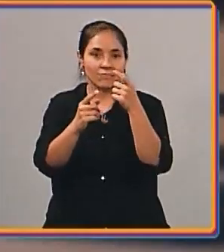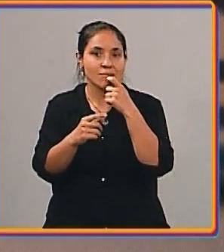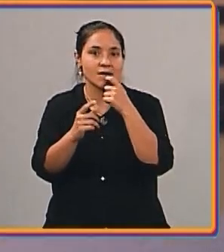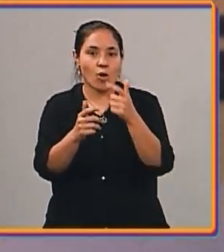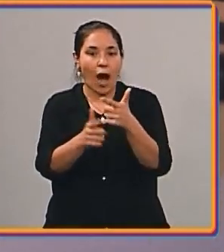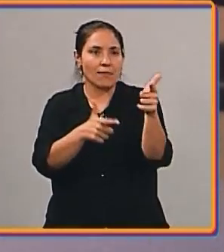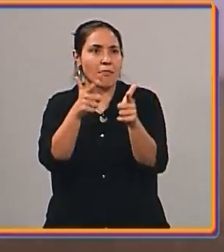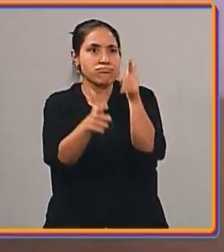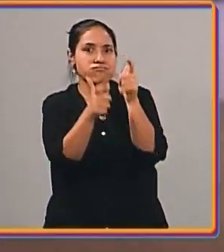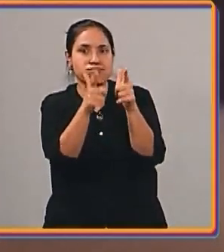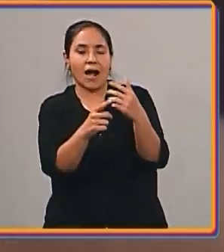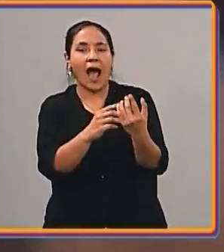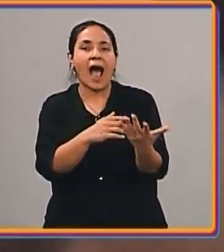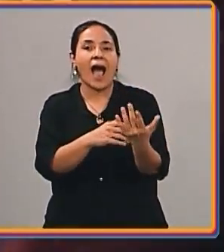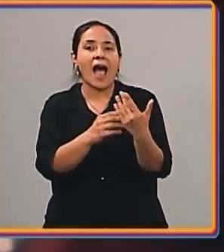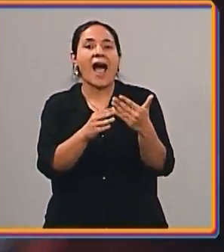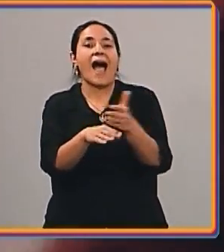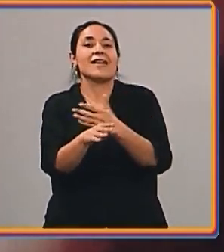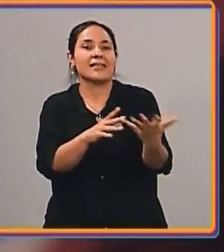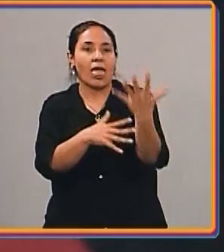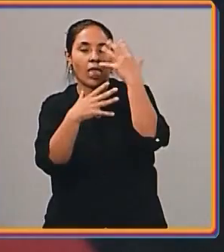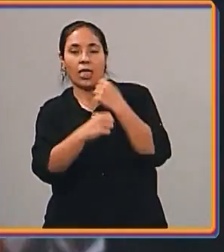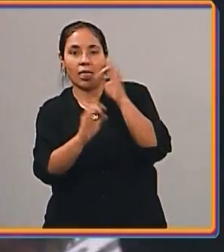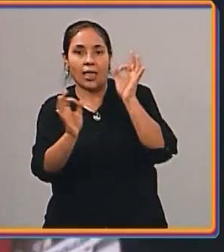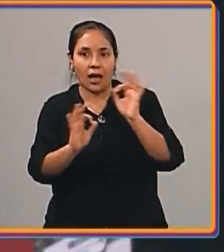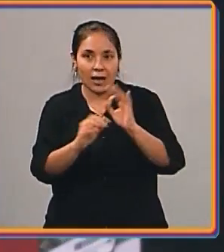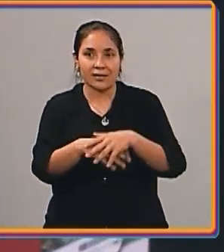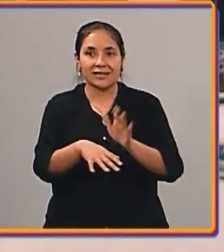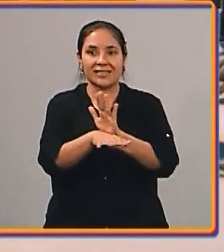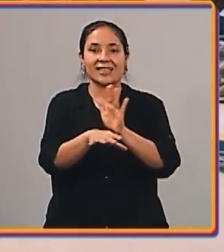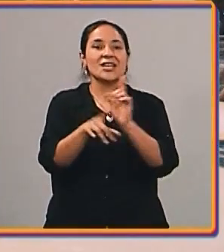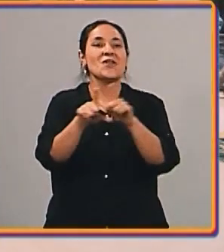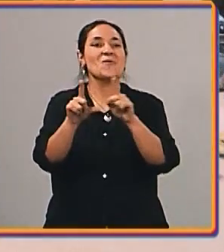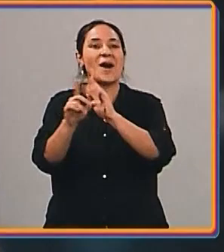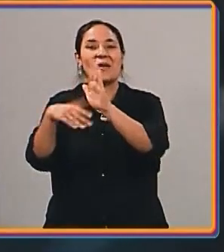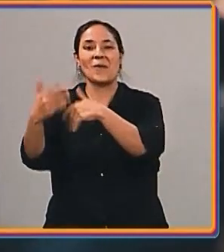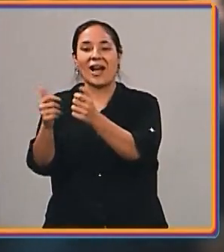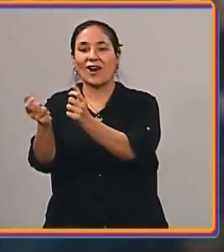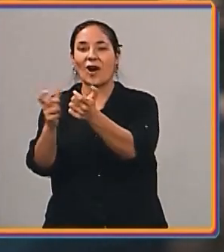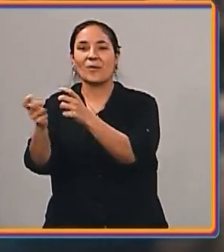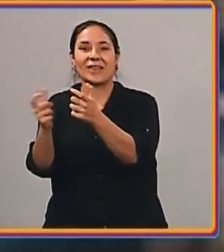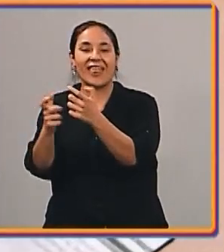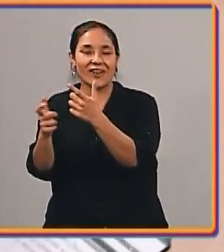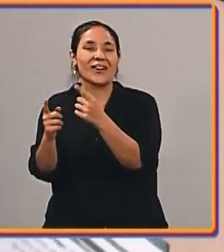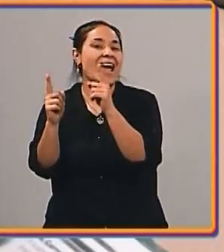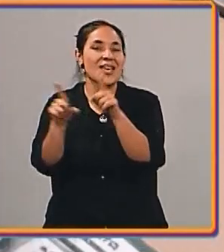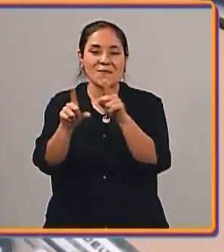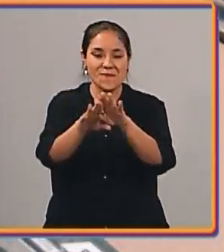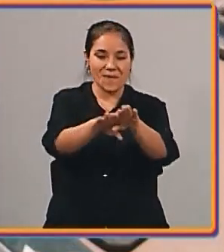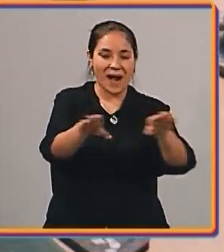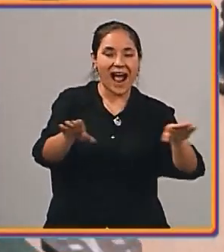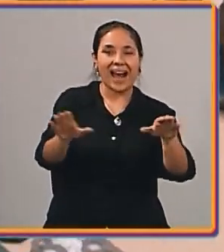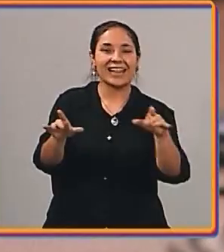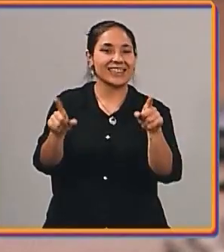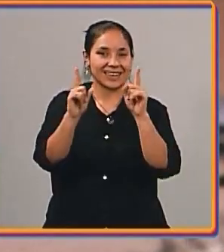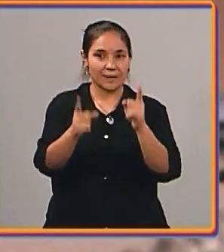busca de eliminar los demonios antes de que ellos te eliminen a vos, haciendo que sientas como el espíritu de un juego de computadora se apodera del